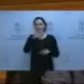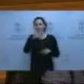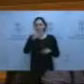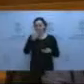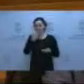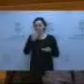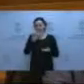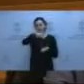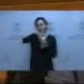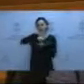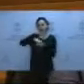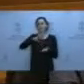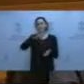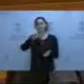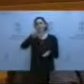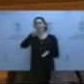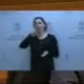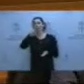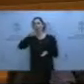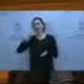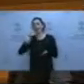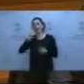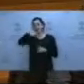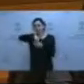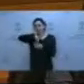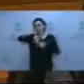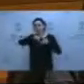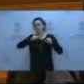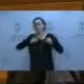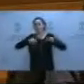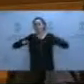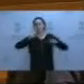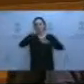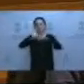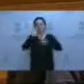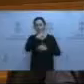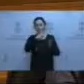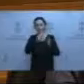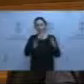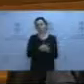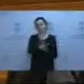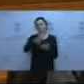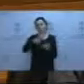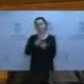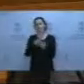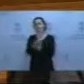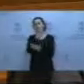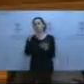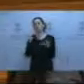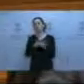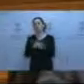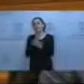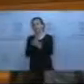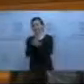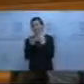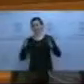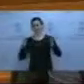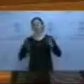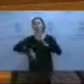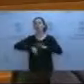parte de los colegios rurales agrupados del Principado de Asturias para el próximo curso 2016-2017? Gracias. Gracias,